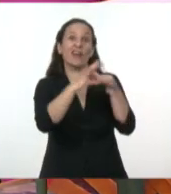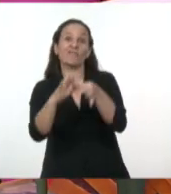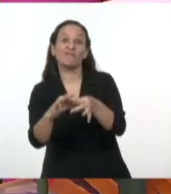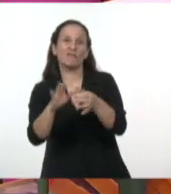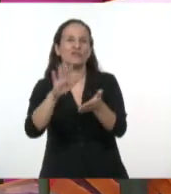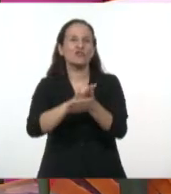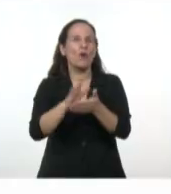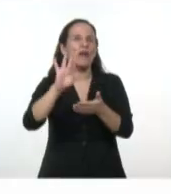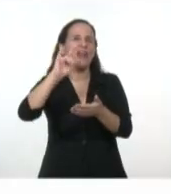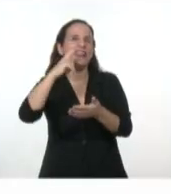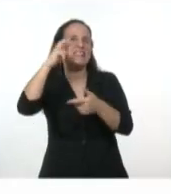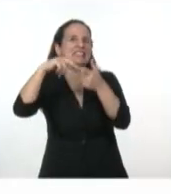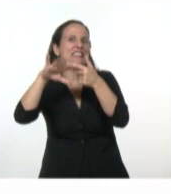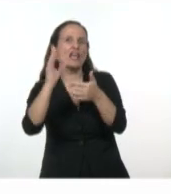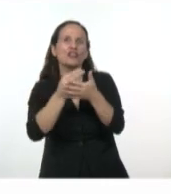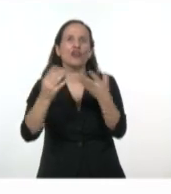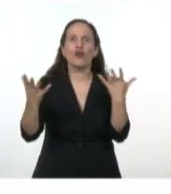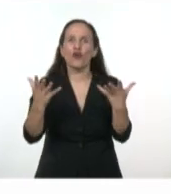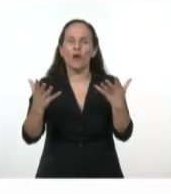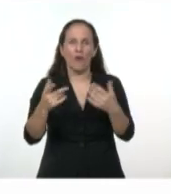diseño. Vamos a compartirlo.